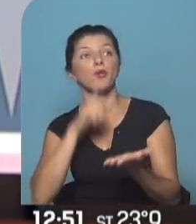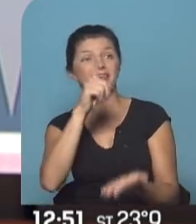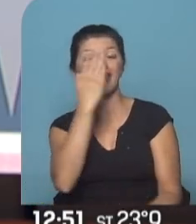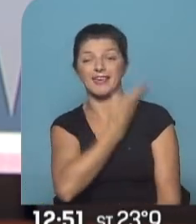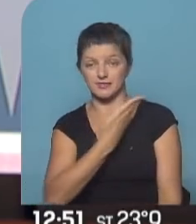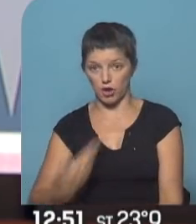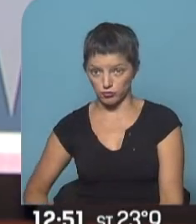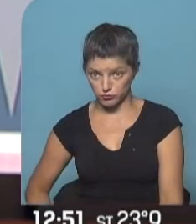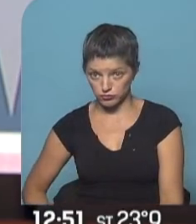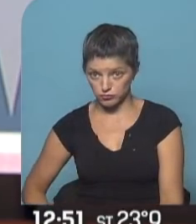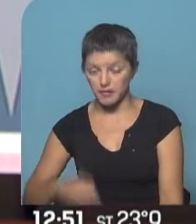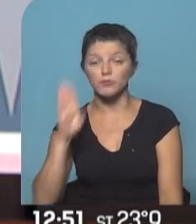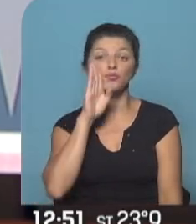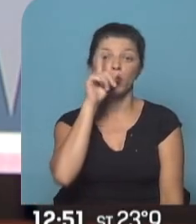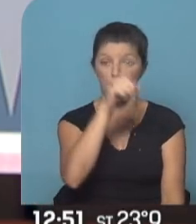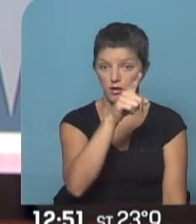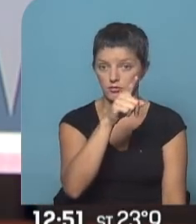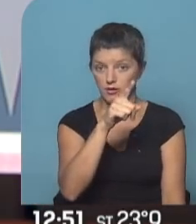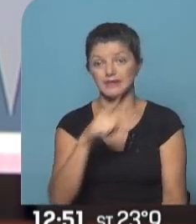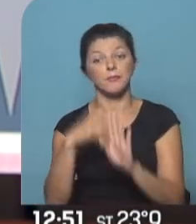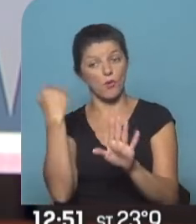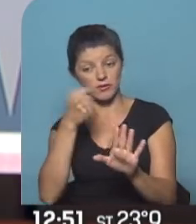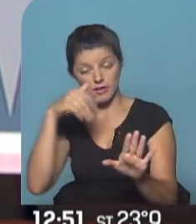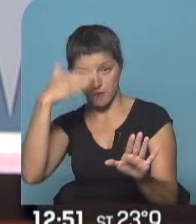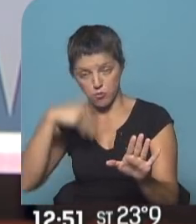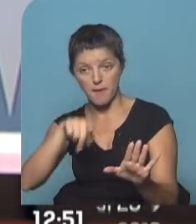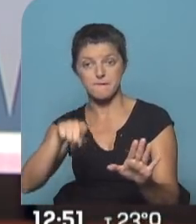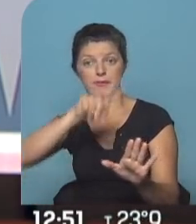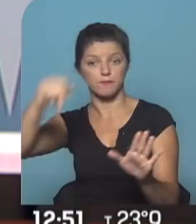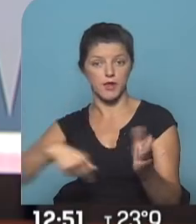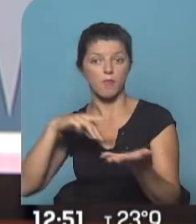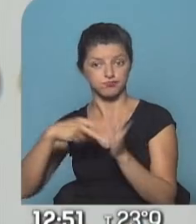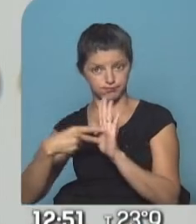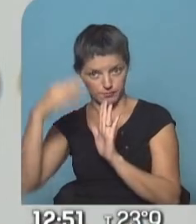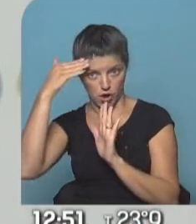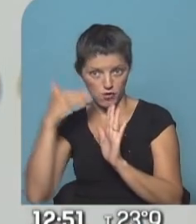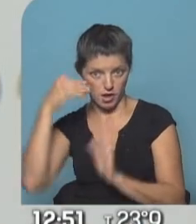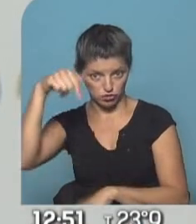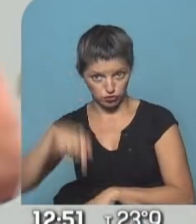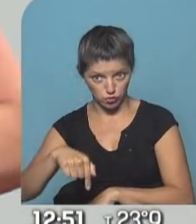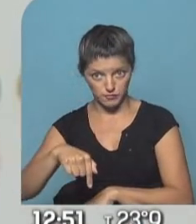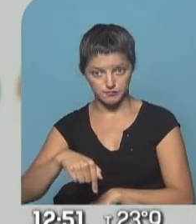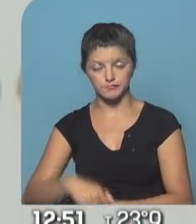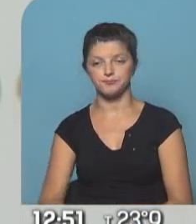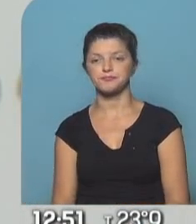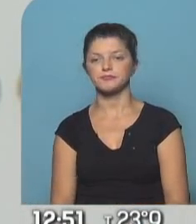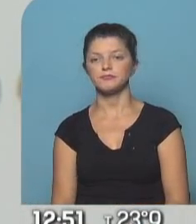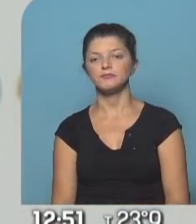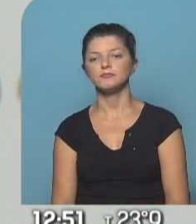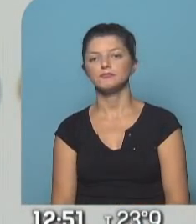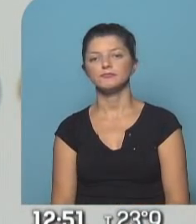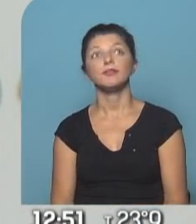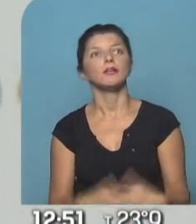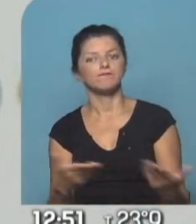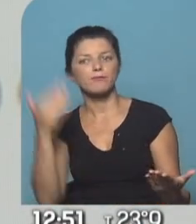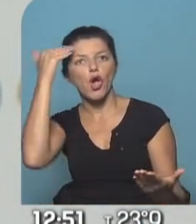descongelamiento o de algún signo de descongelamiento tiene mucho peso, ¿no? Sí, verdadero dolor de cabeza para Corea del Sur, que estaba como tratando de que se